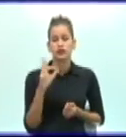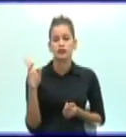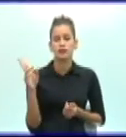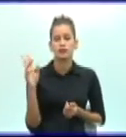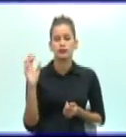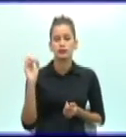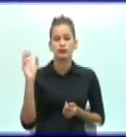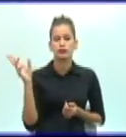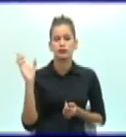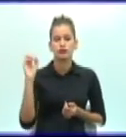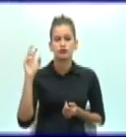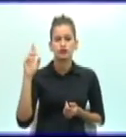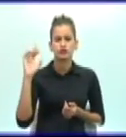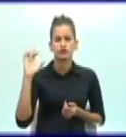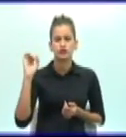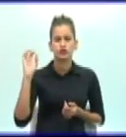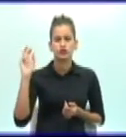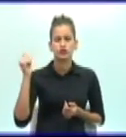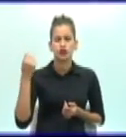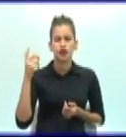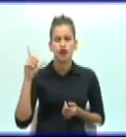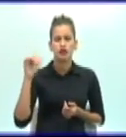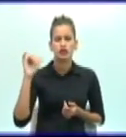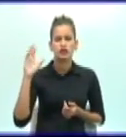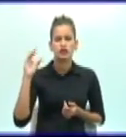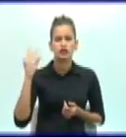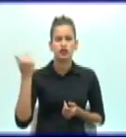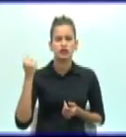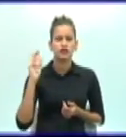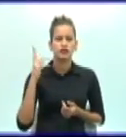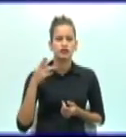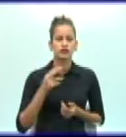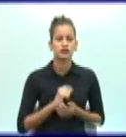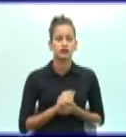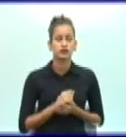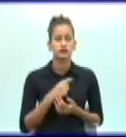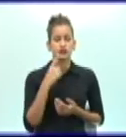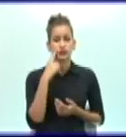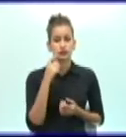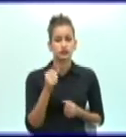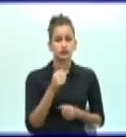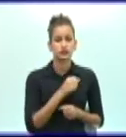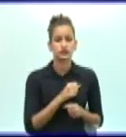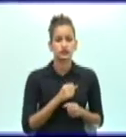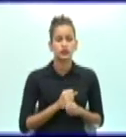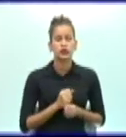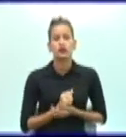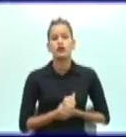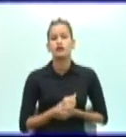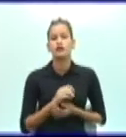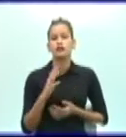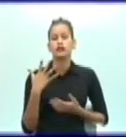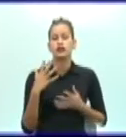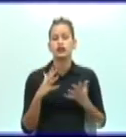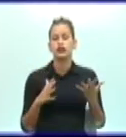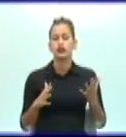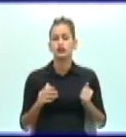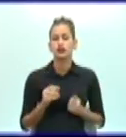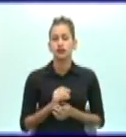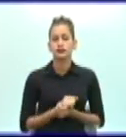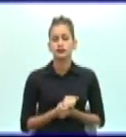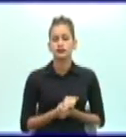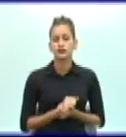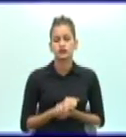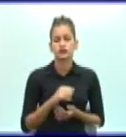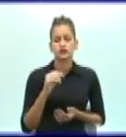proporcionalidad directa, observen que trabajamos de izquierda a derecha. Por eso planteamos que 5 es a 36,